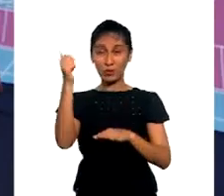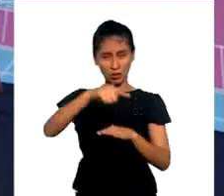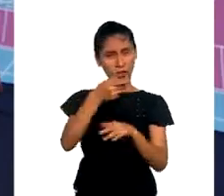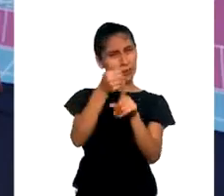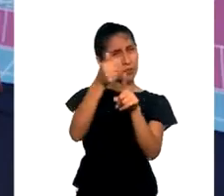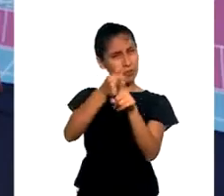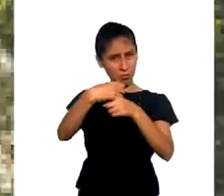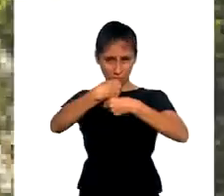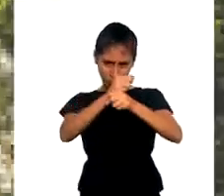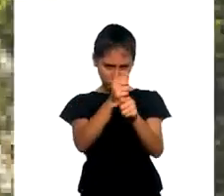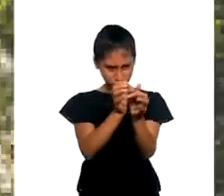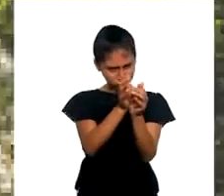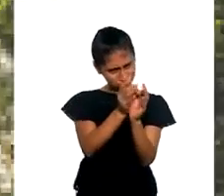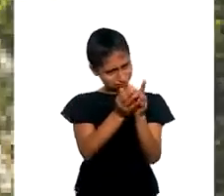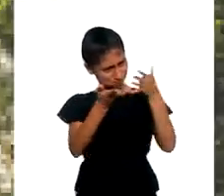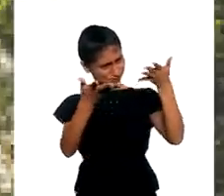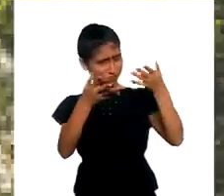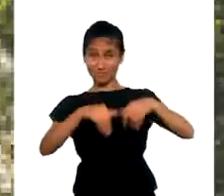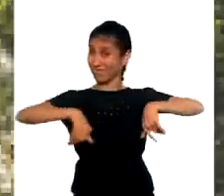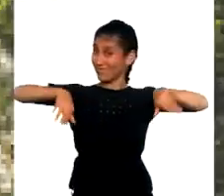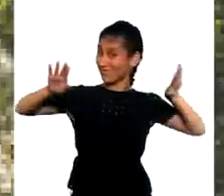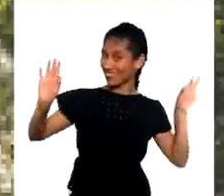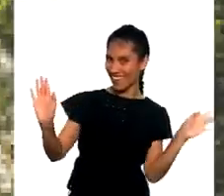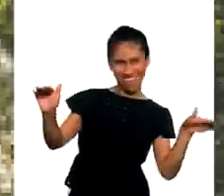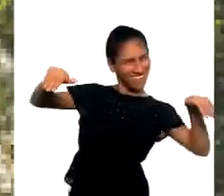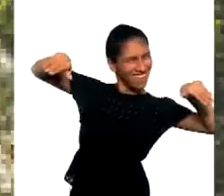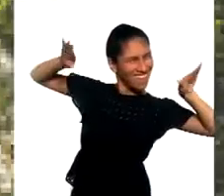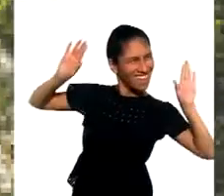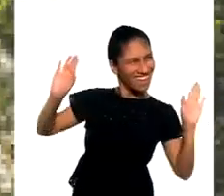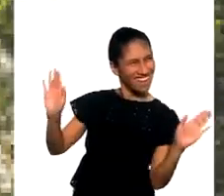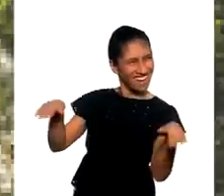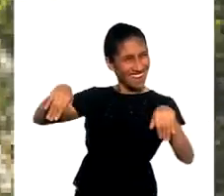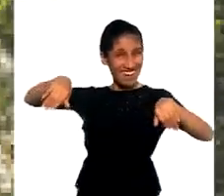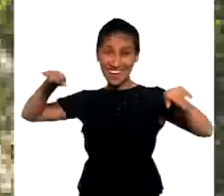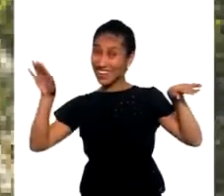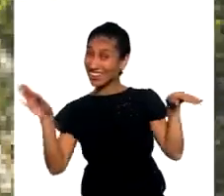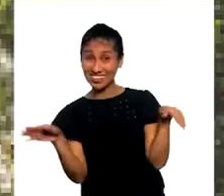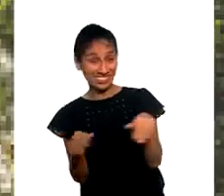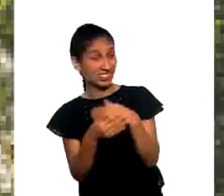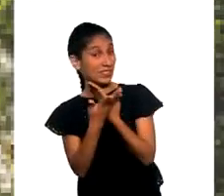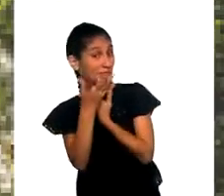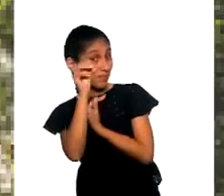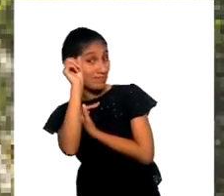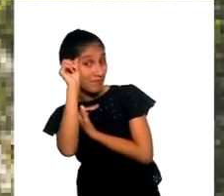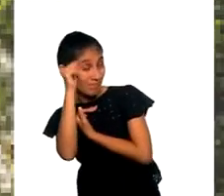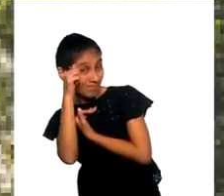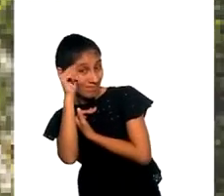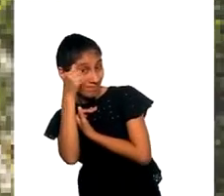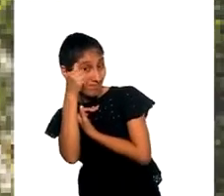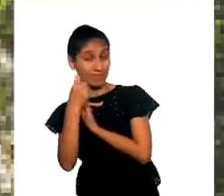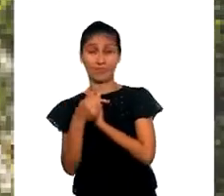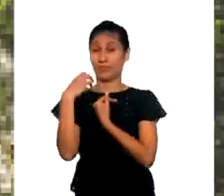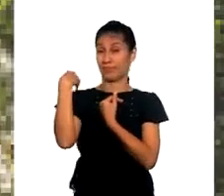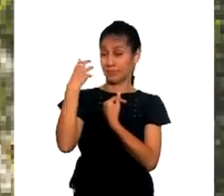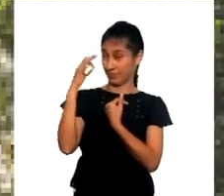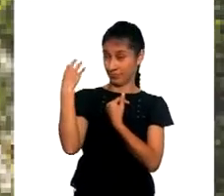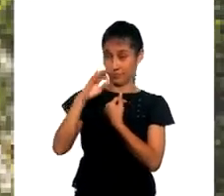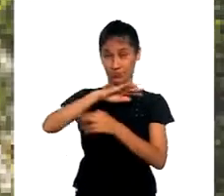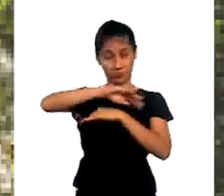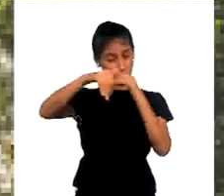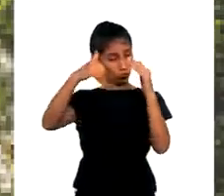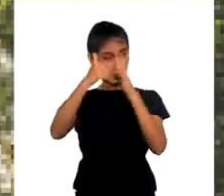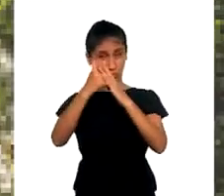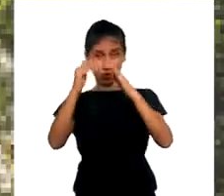hacer su origami tantas plumas de águila no se olviden de desinfectar